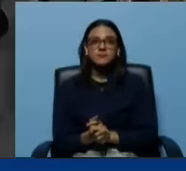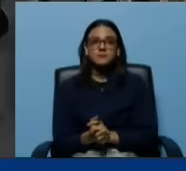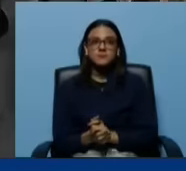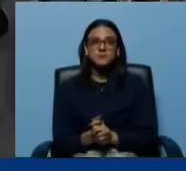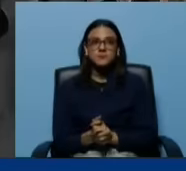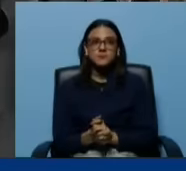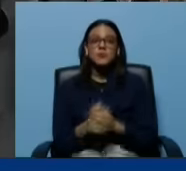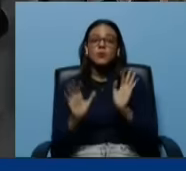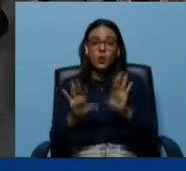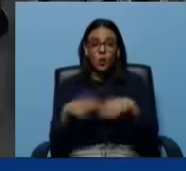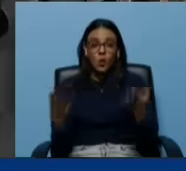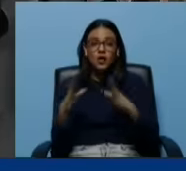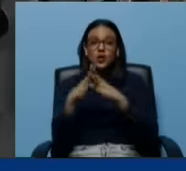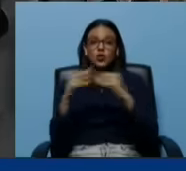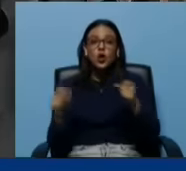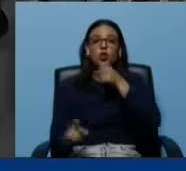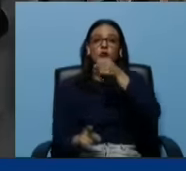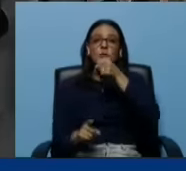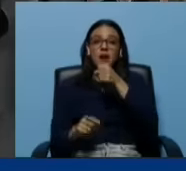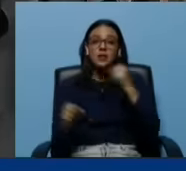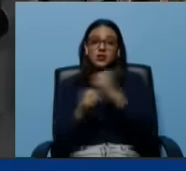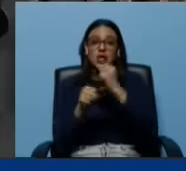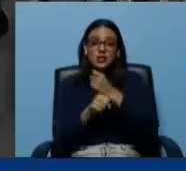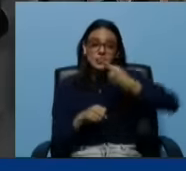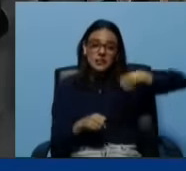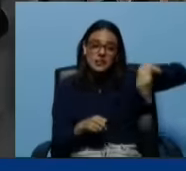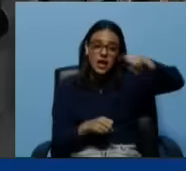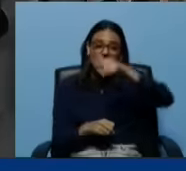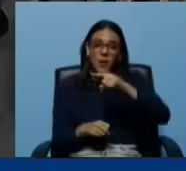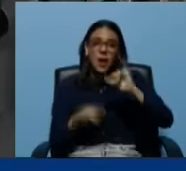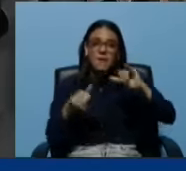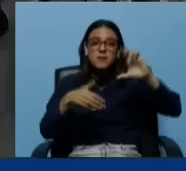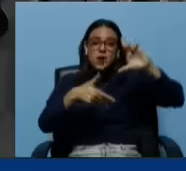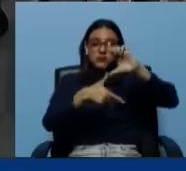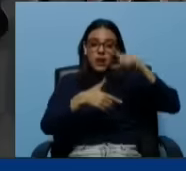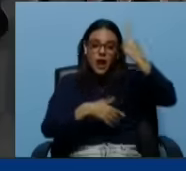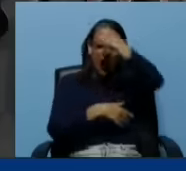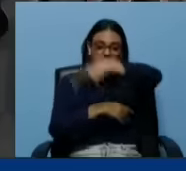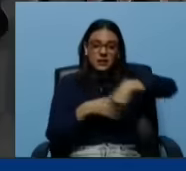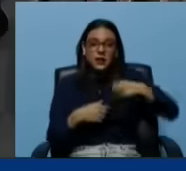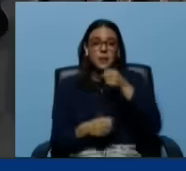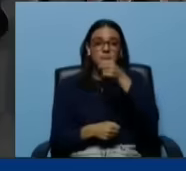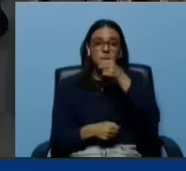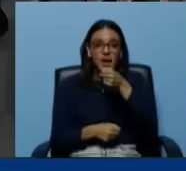2021. Cuando todos los periodistas del Caribe y Latinoamérica,